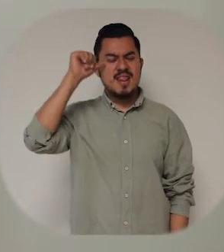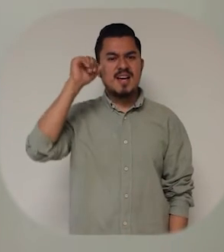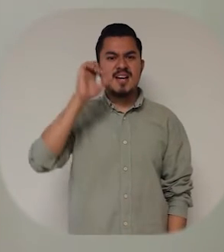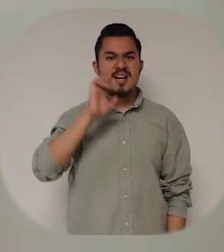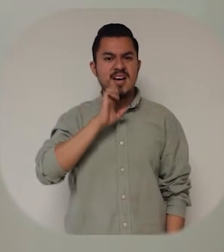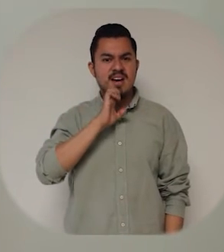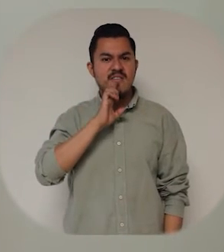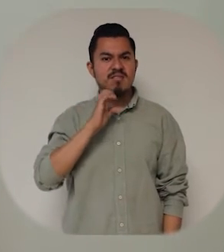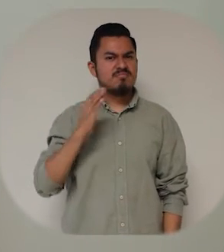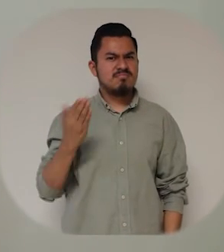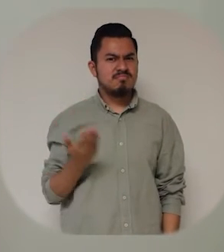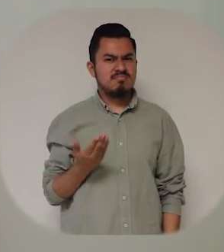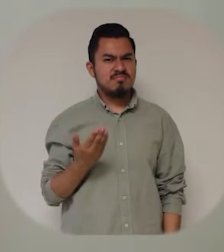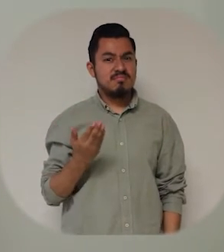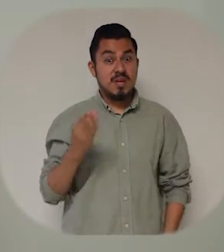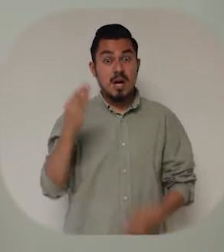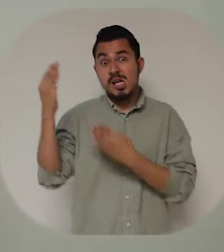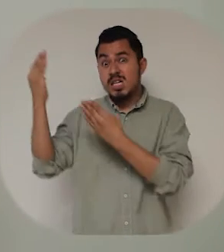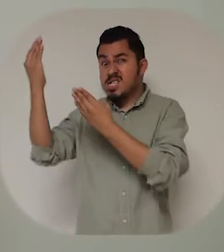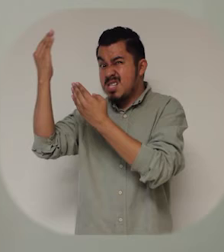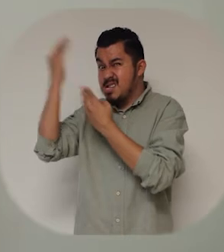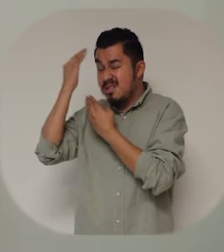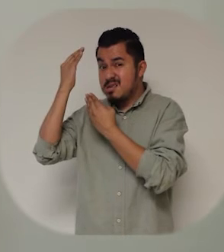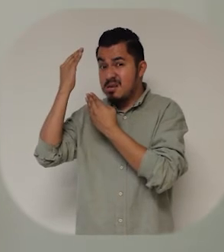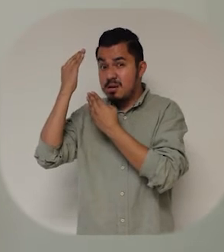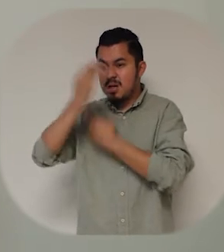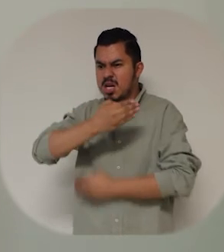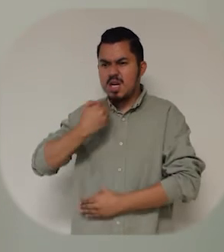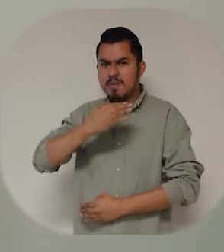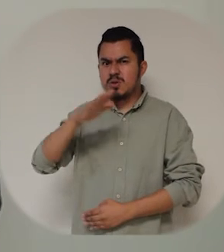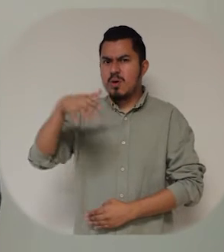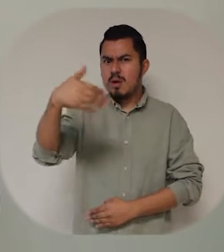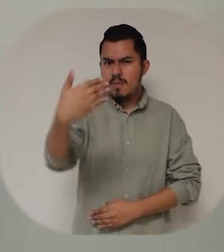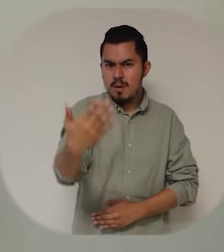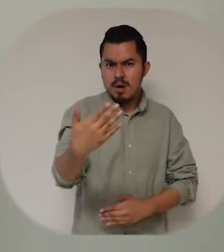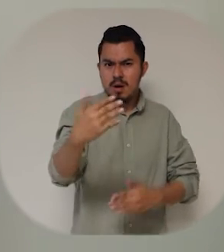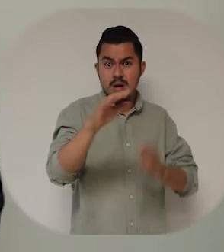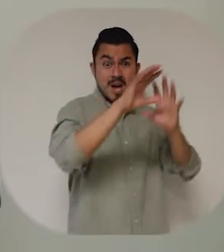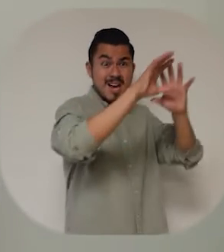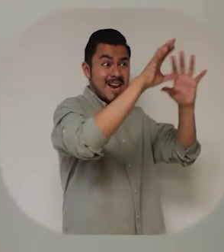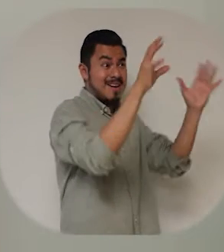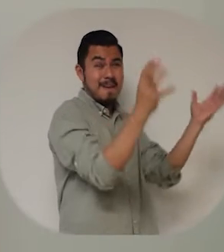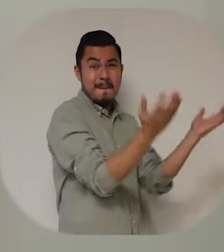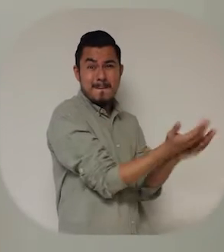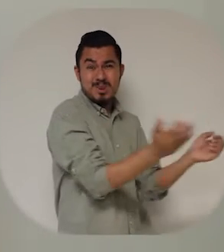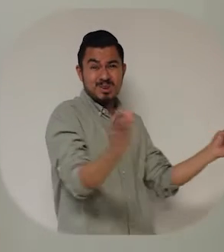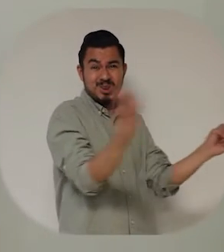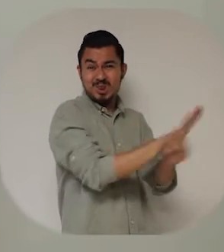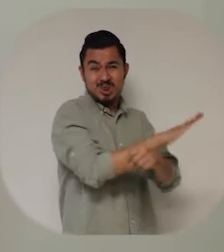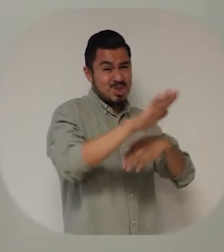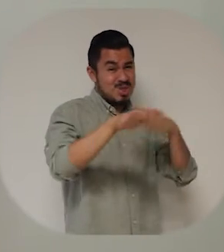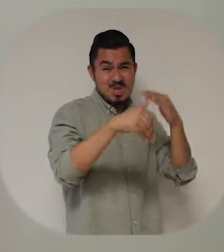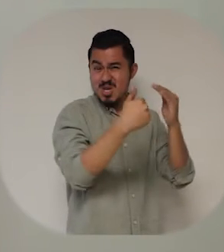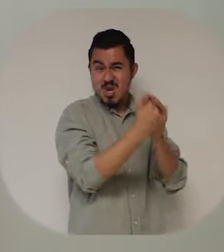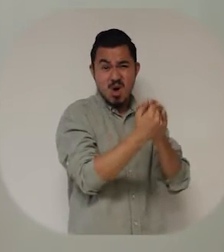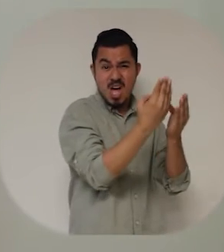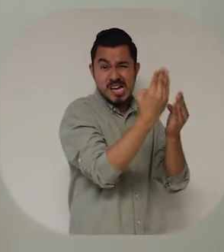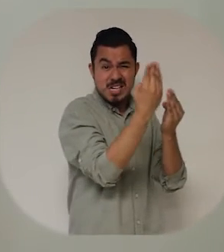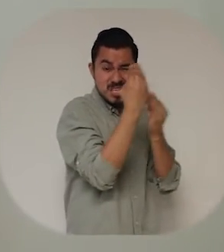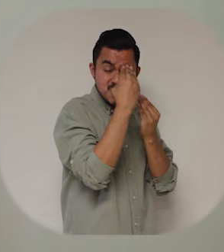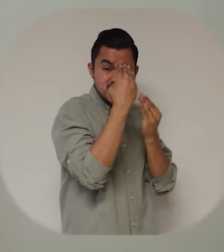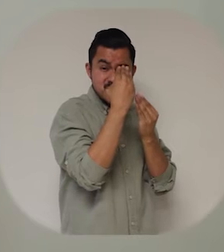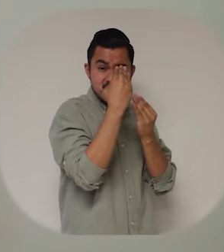humanidad cae en una historia de desobediencia, y el único que cambia esto es el Cristo. Jesús, que es el Cristo, en la